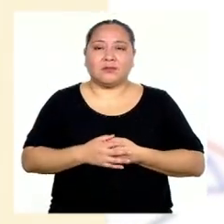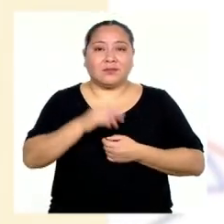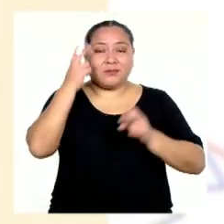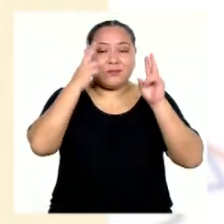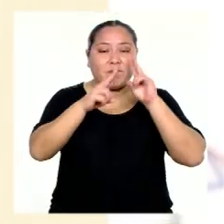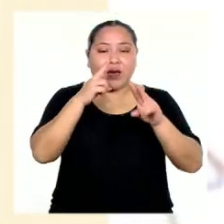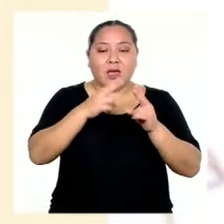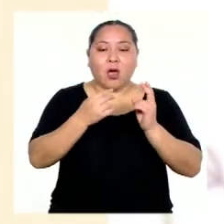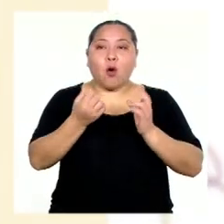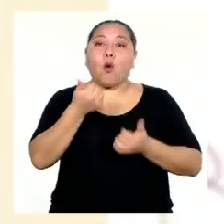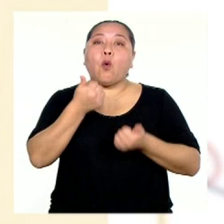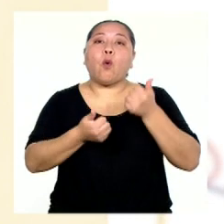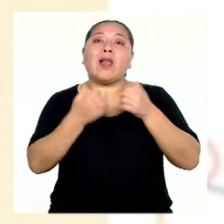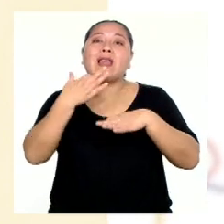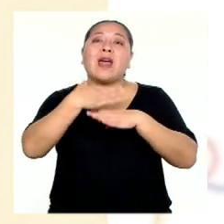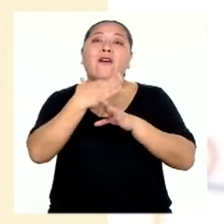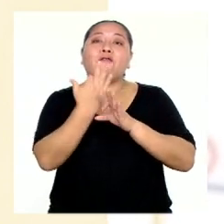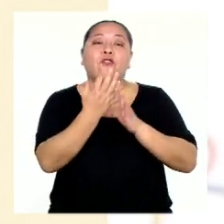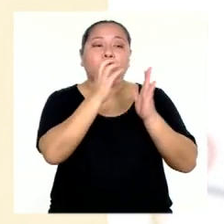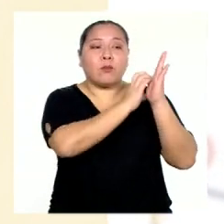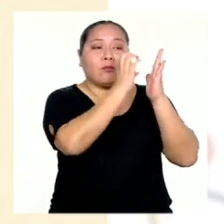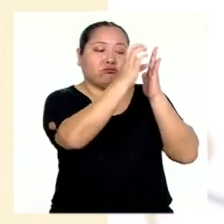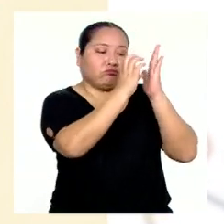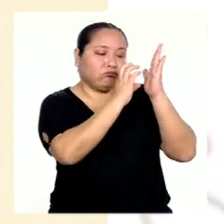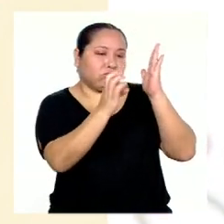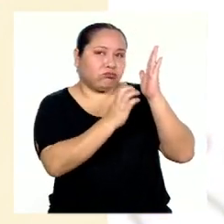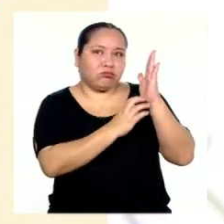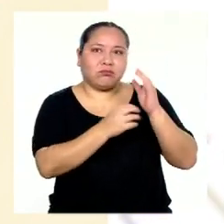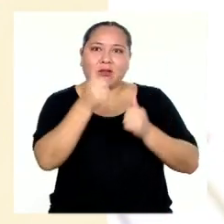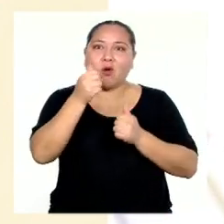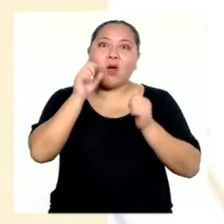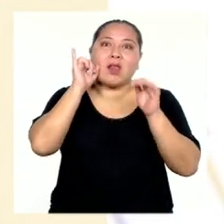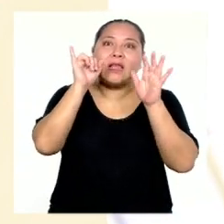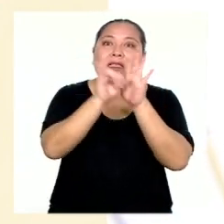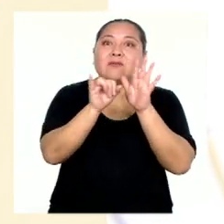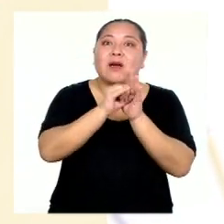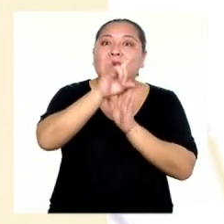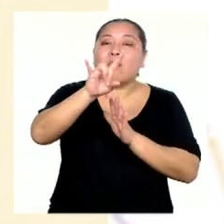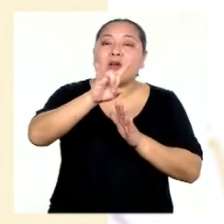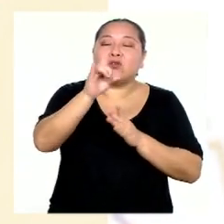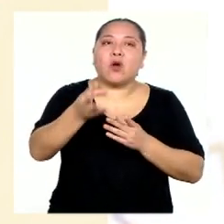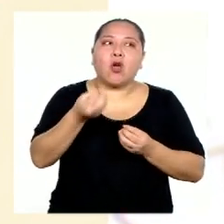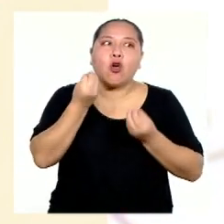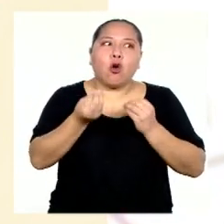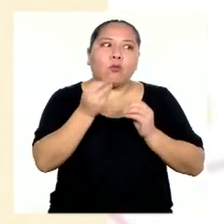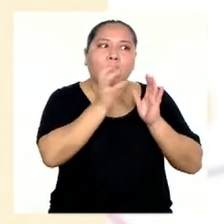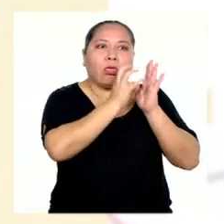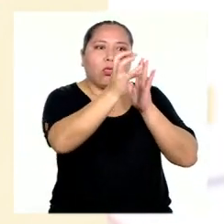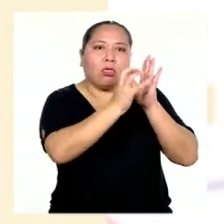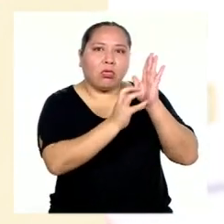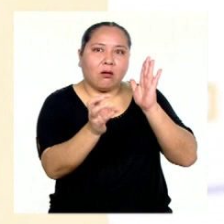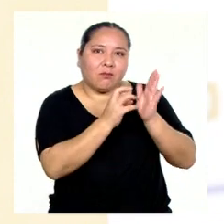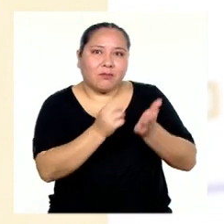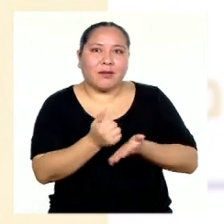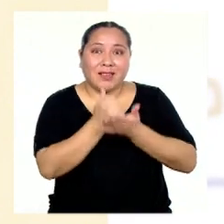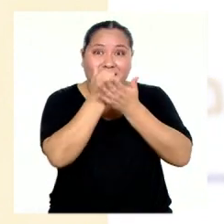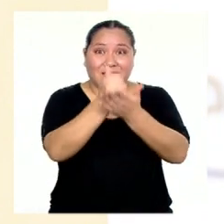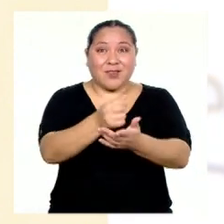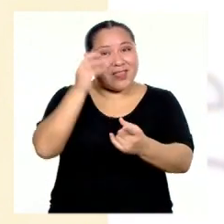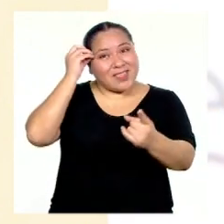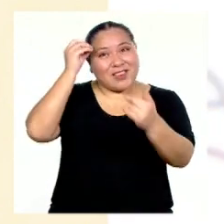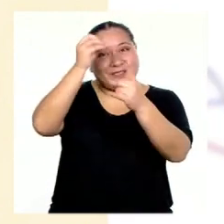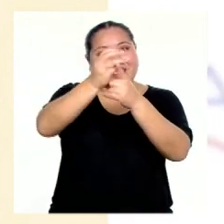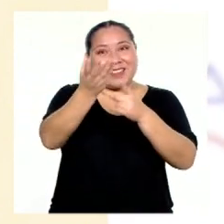Determinar el diseño y formato del texto. ¿Qué imágenes vamos a emplear y cómo las vamos a distribuir para que contribuyan con nuestro